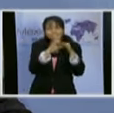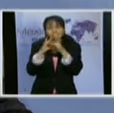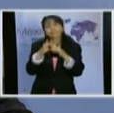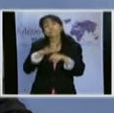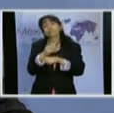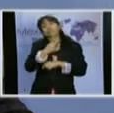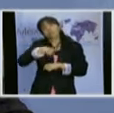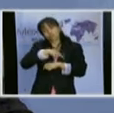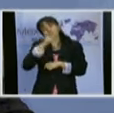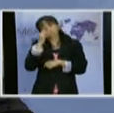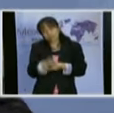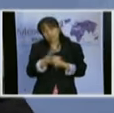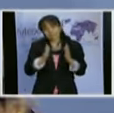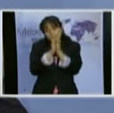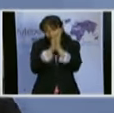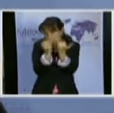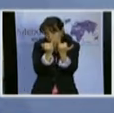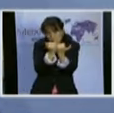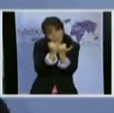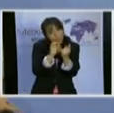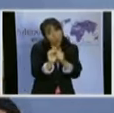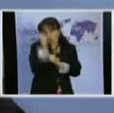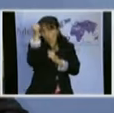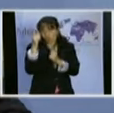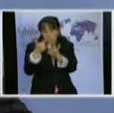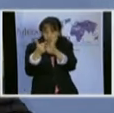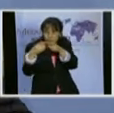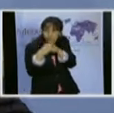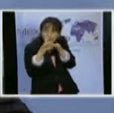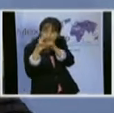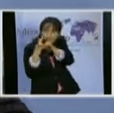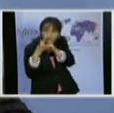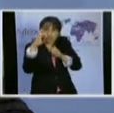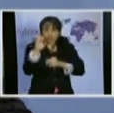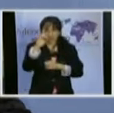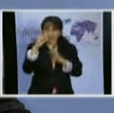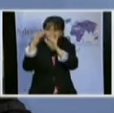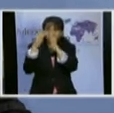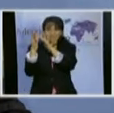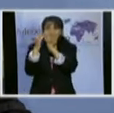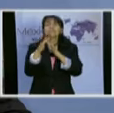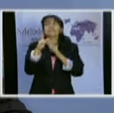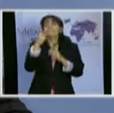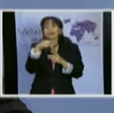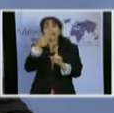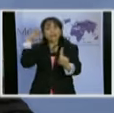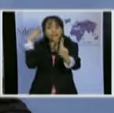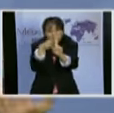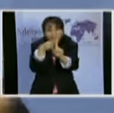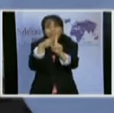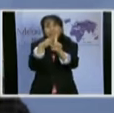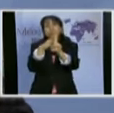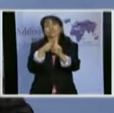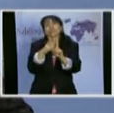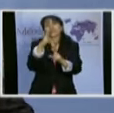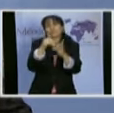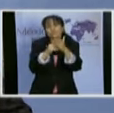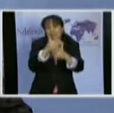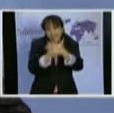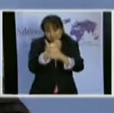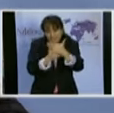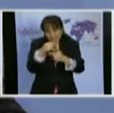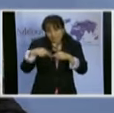otras redes y coaliciones en el debate de esta nueva Agenda de Desarrollo post-2015, que por supuesto compartimos